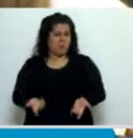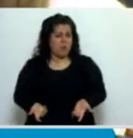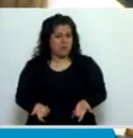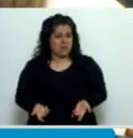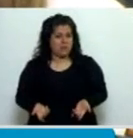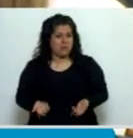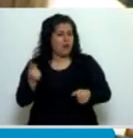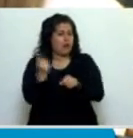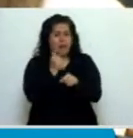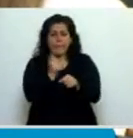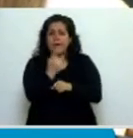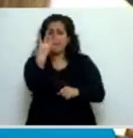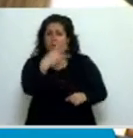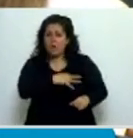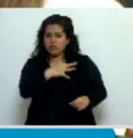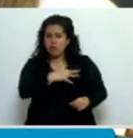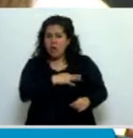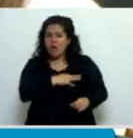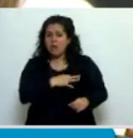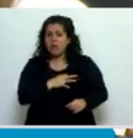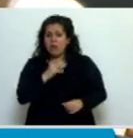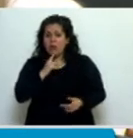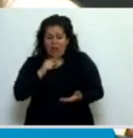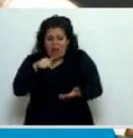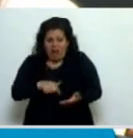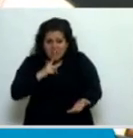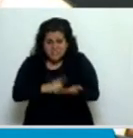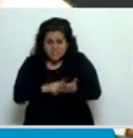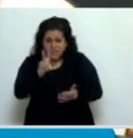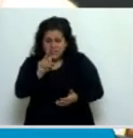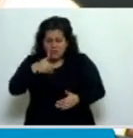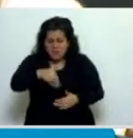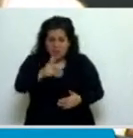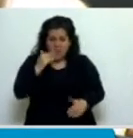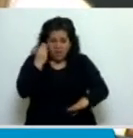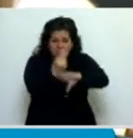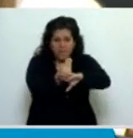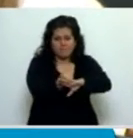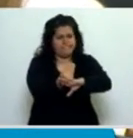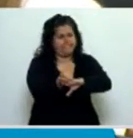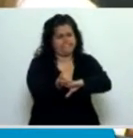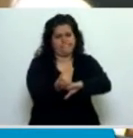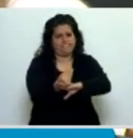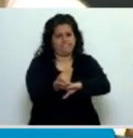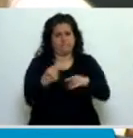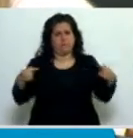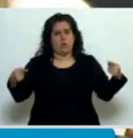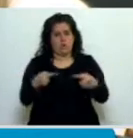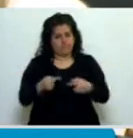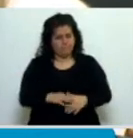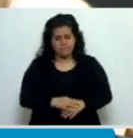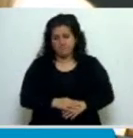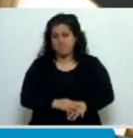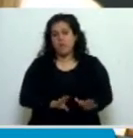No puede durar 4 años el que sea nombrado dentro de 30 días. Voy a ir ahora a un punto